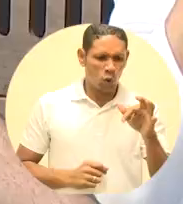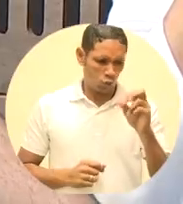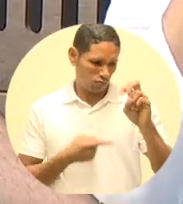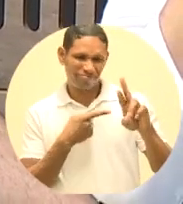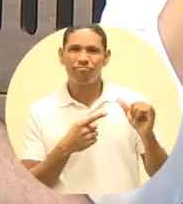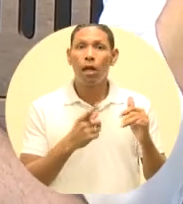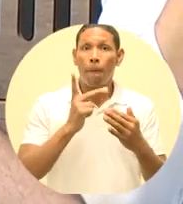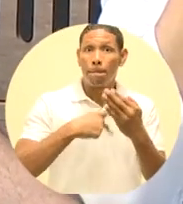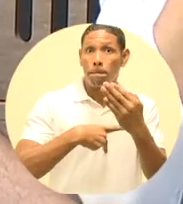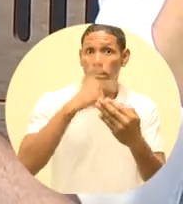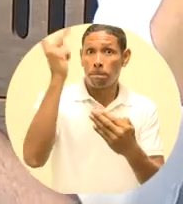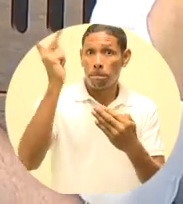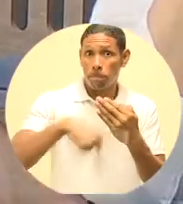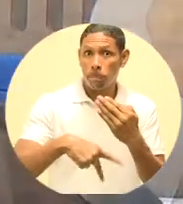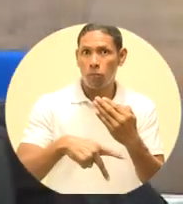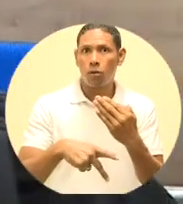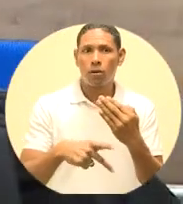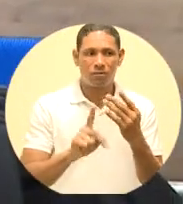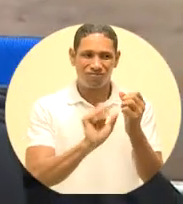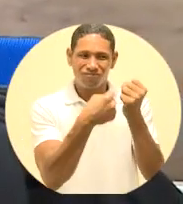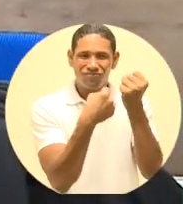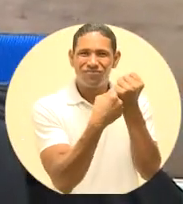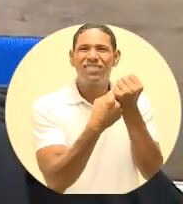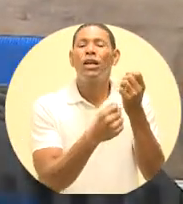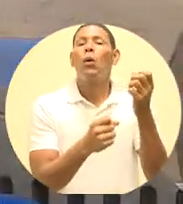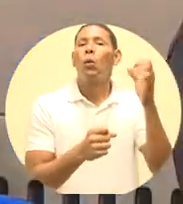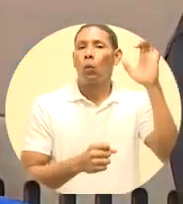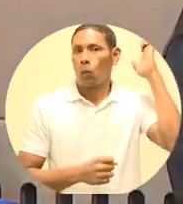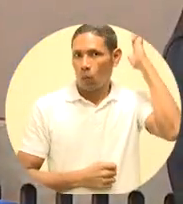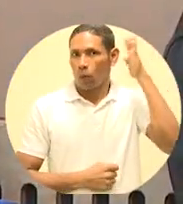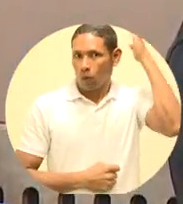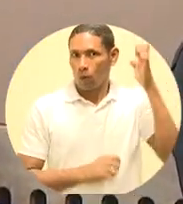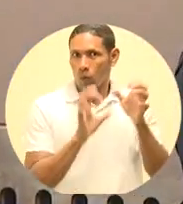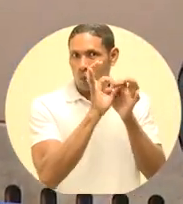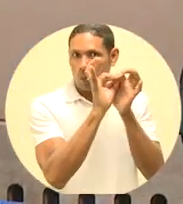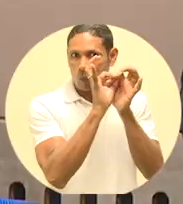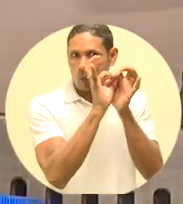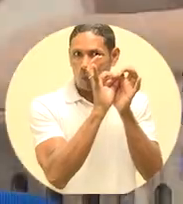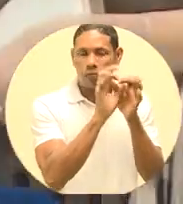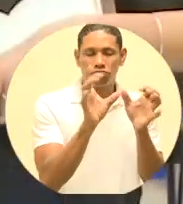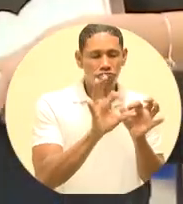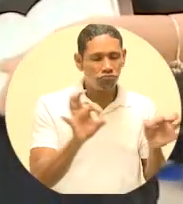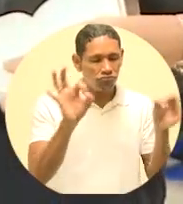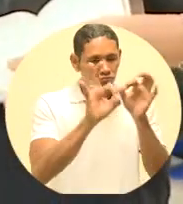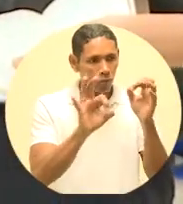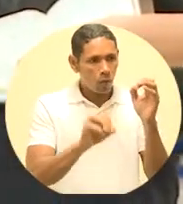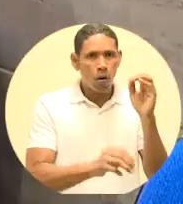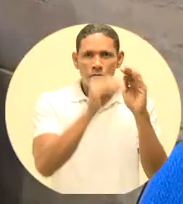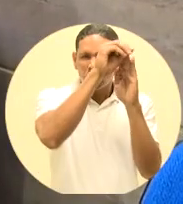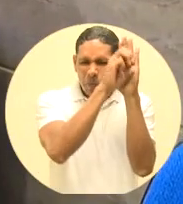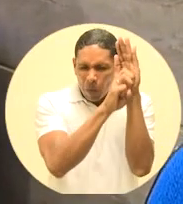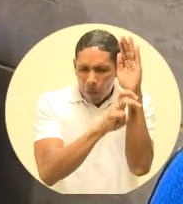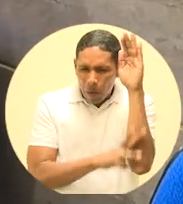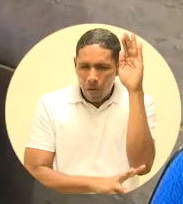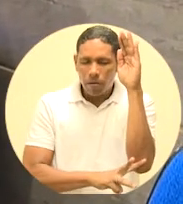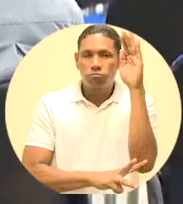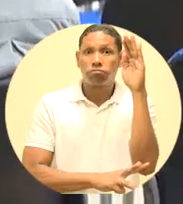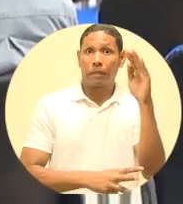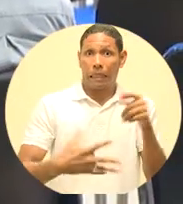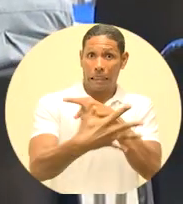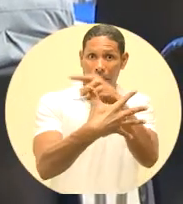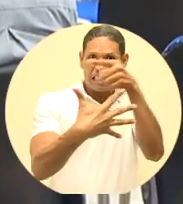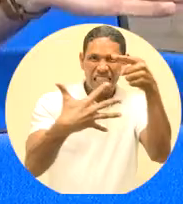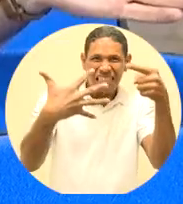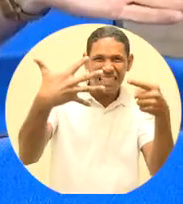por sus siglas en inglés, es un proyecto Erasmus, cofinanciado por la Unión Europea, que tiene como objetivo el desarrollo curricular